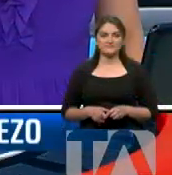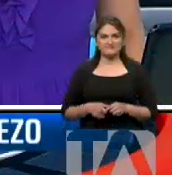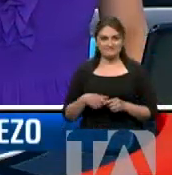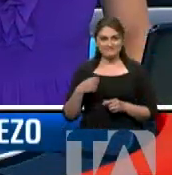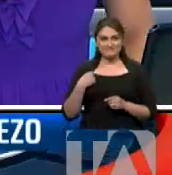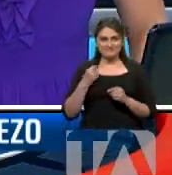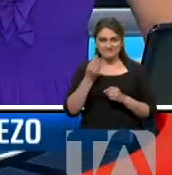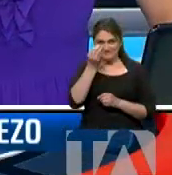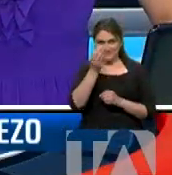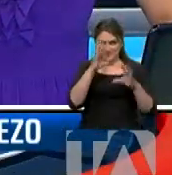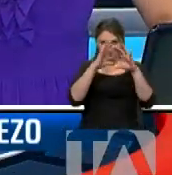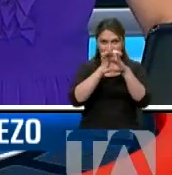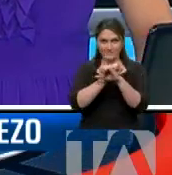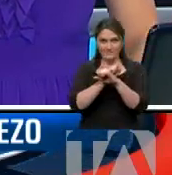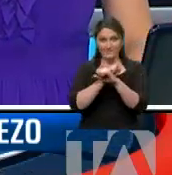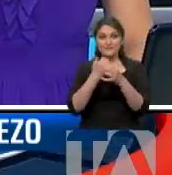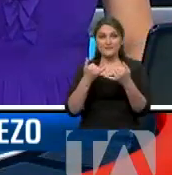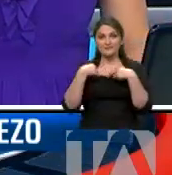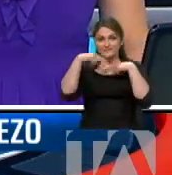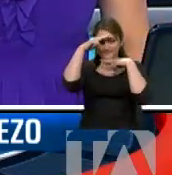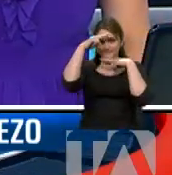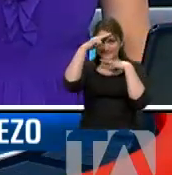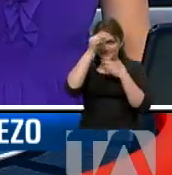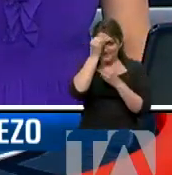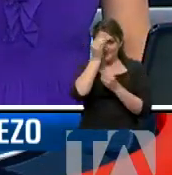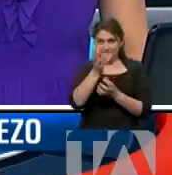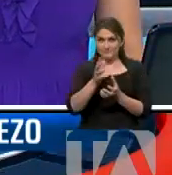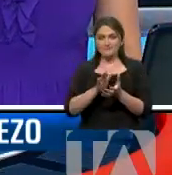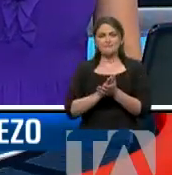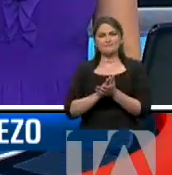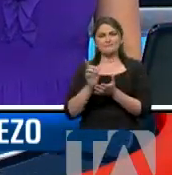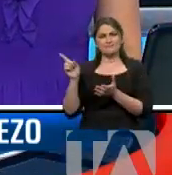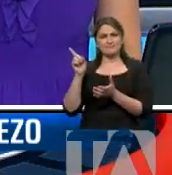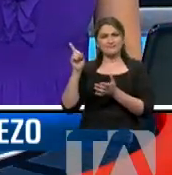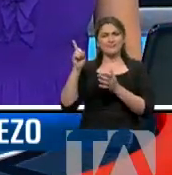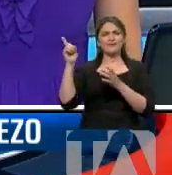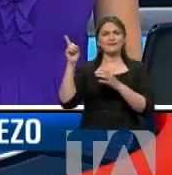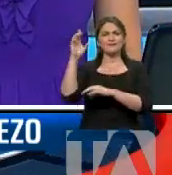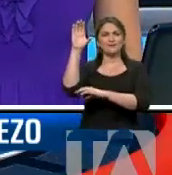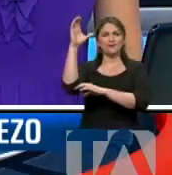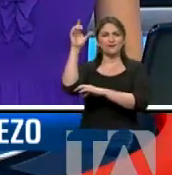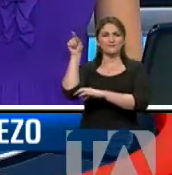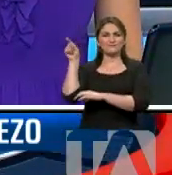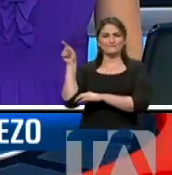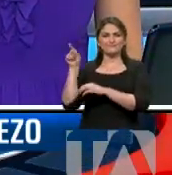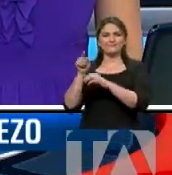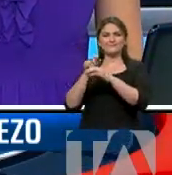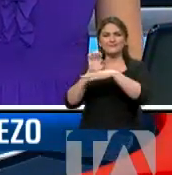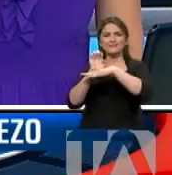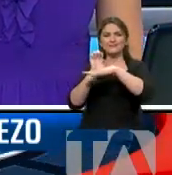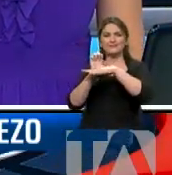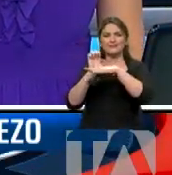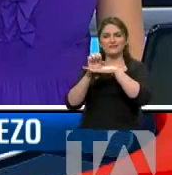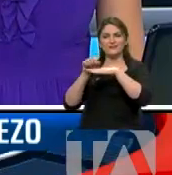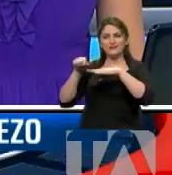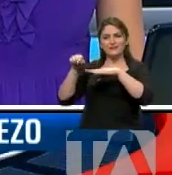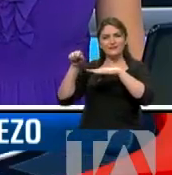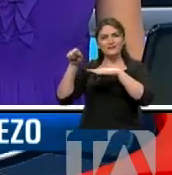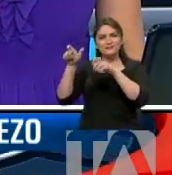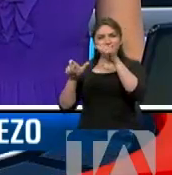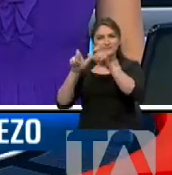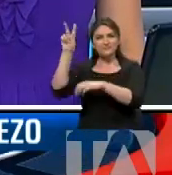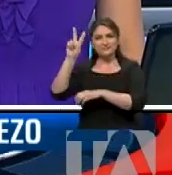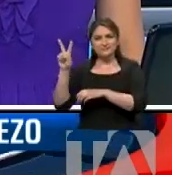Amigos, buenas noches. Bienvenidos a 24 horas. Por más de 6 horas permaneció bloqueado el puente internacional Rumichaca debido a protestas